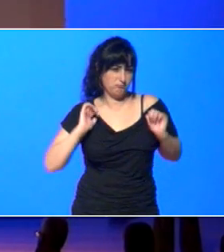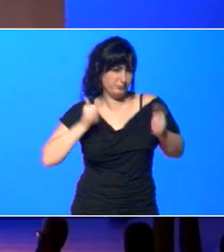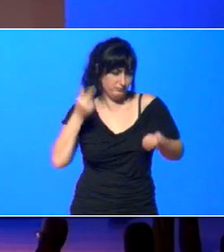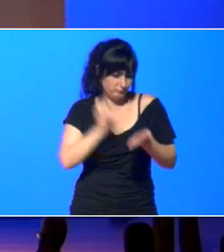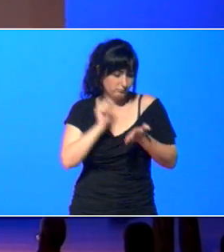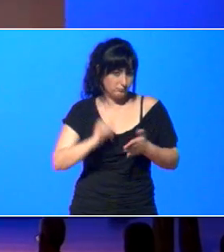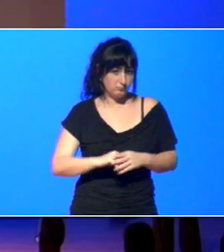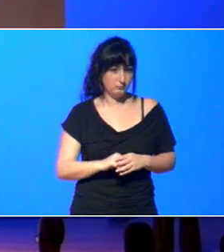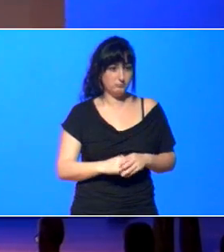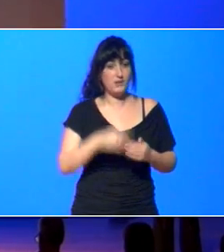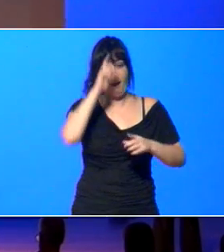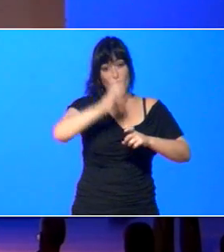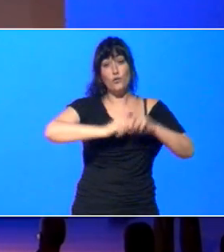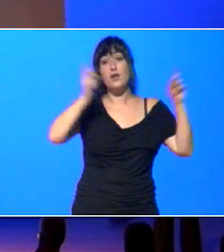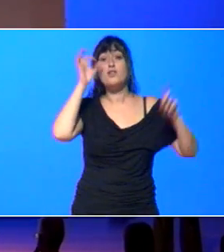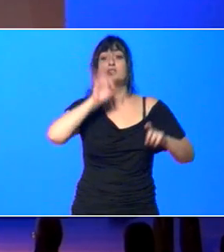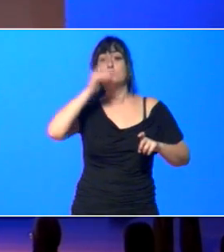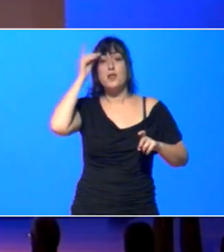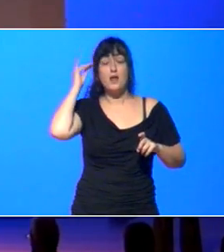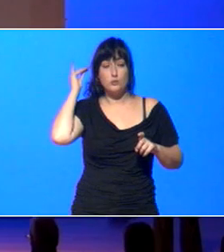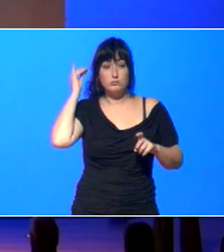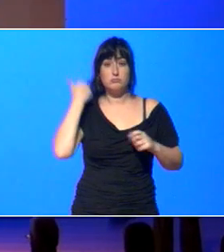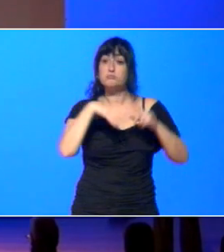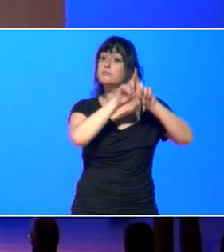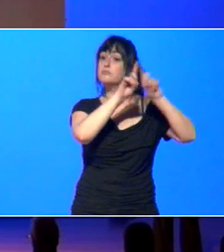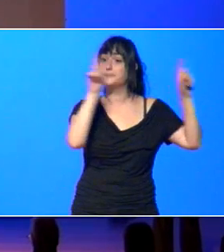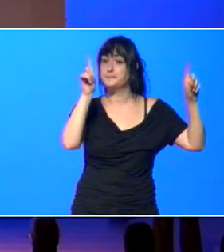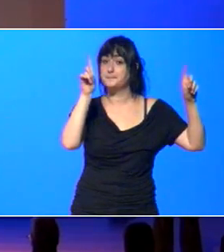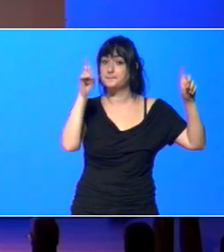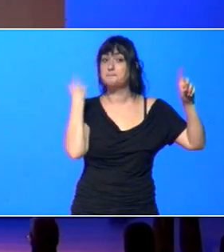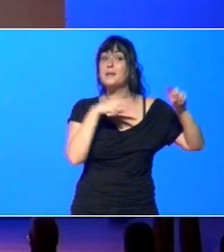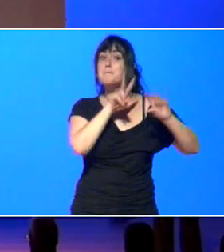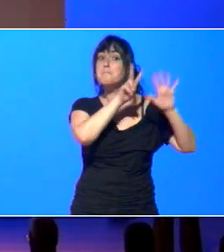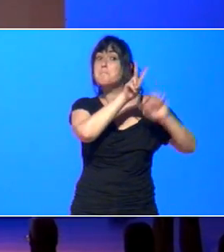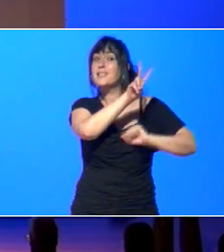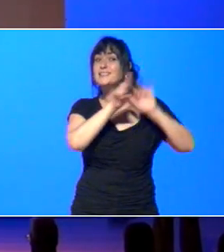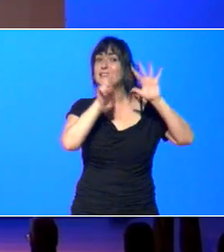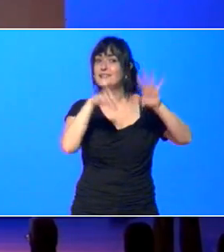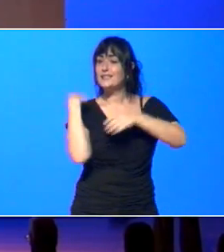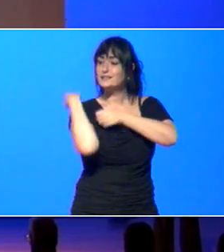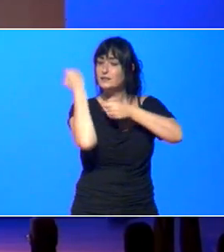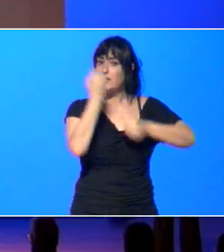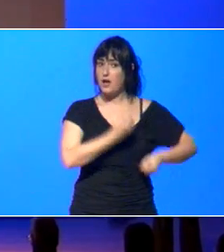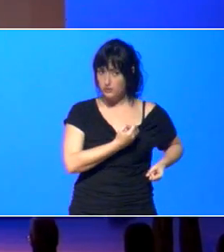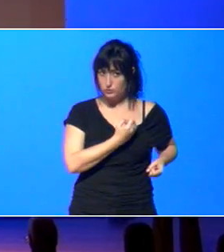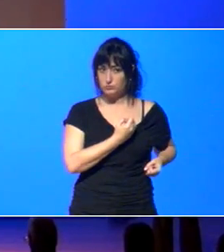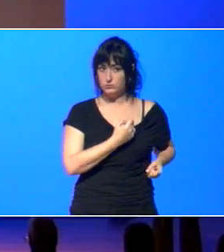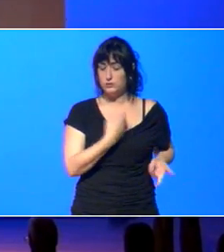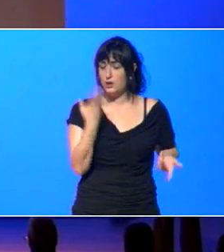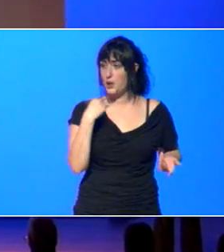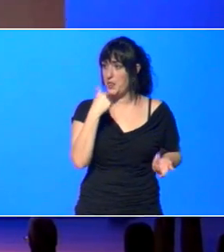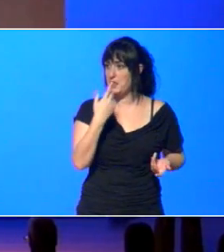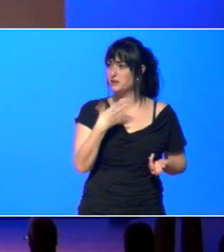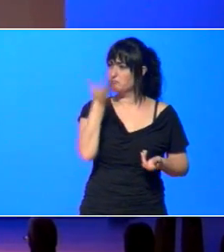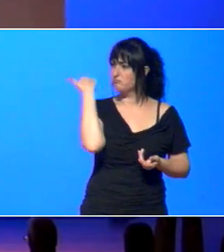La Fundación Síndrome de Down es una entidad que tiene ya 26 años, y a lo largo de todos estos podemos decir, hace 26 años, ¿por qué se puso en